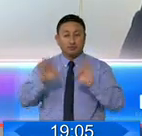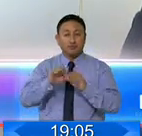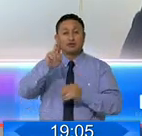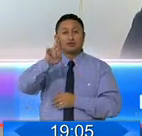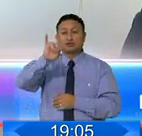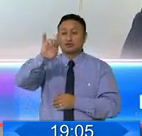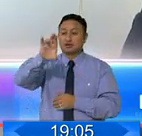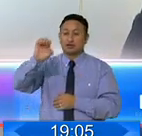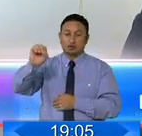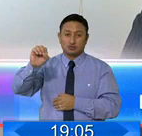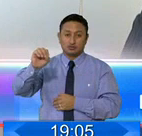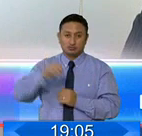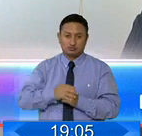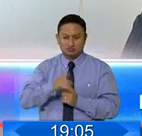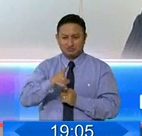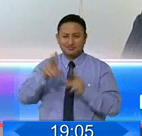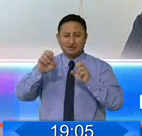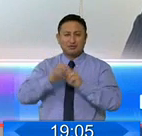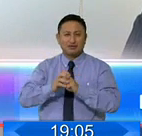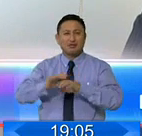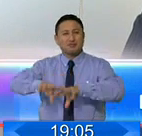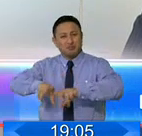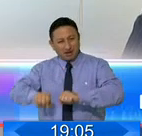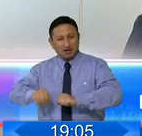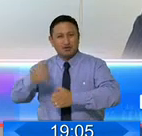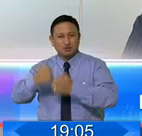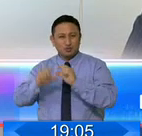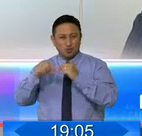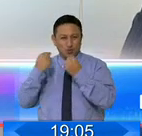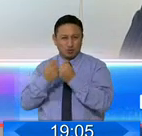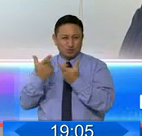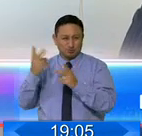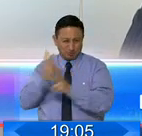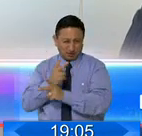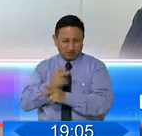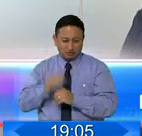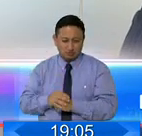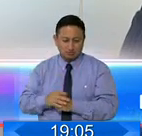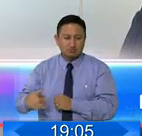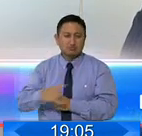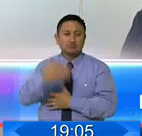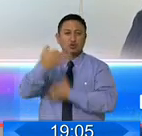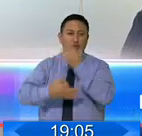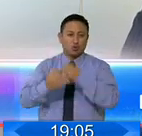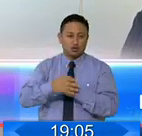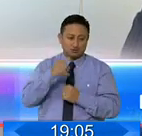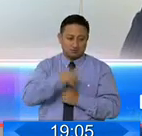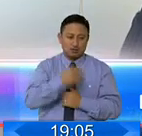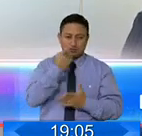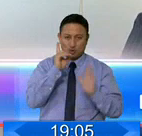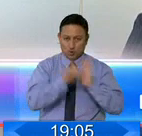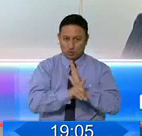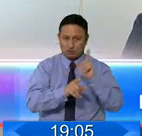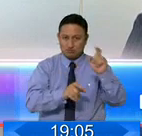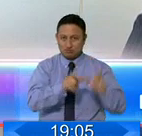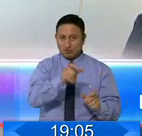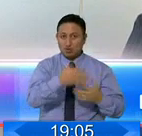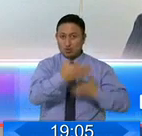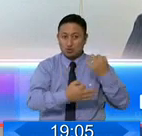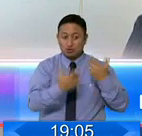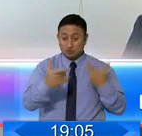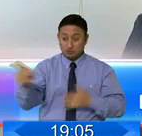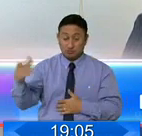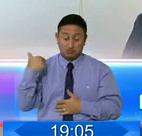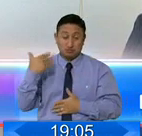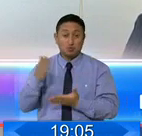al juez y a los abogados de los demandantes. En este caso se les acusa, y hay pruebas